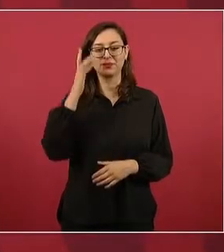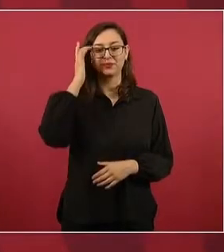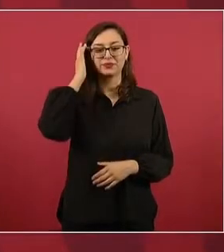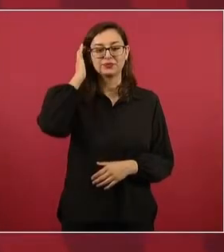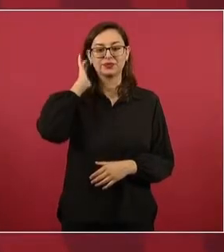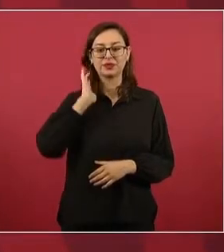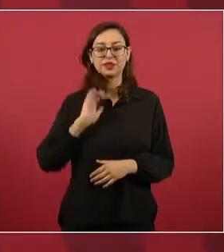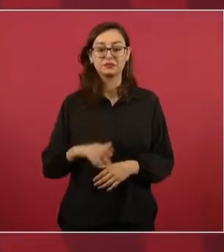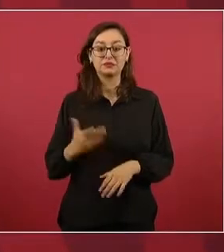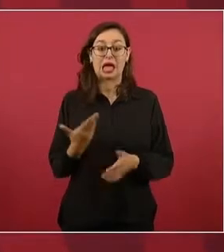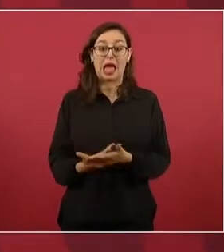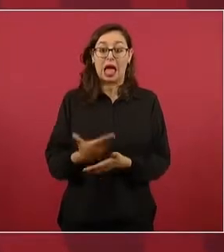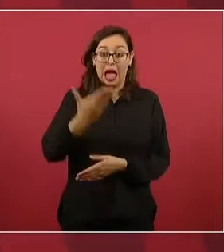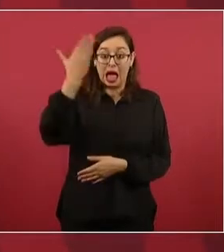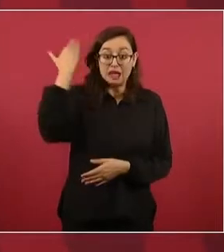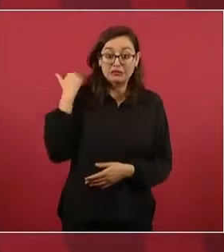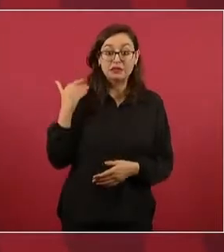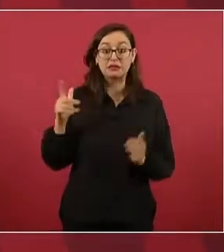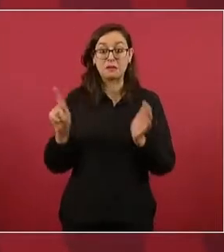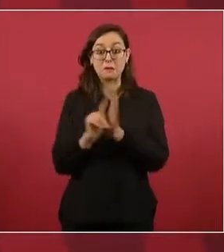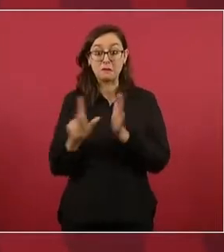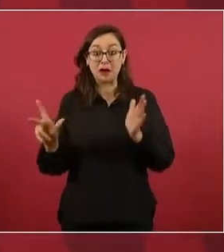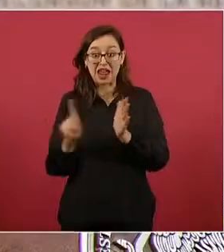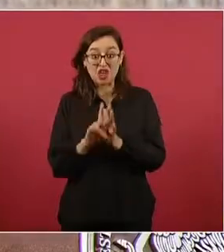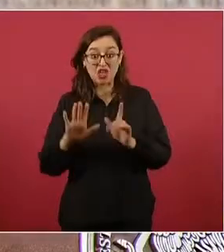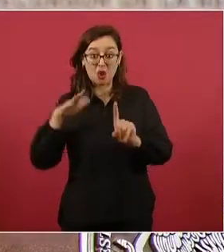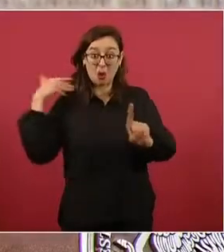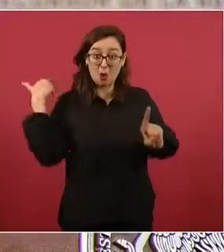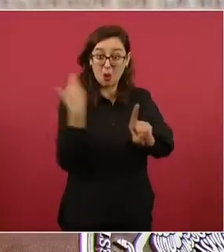un periodicazo así, era demoledor,